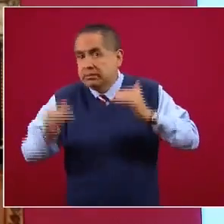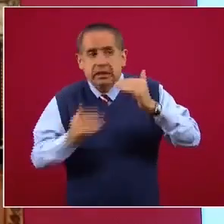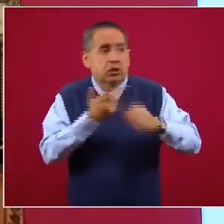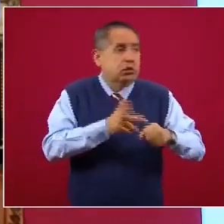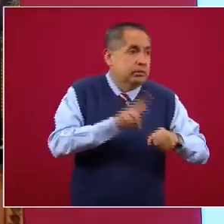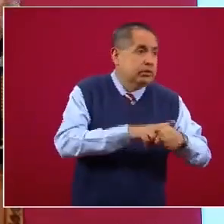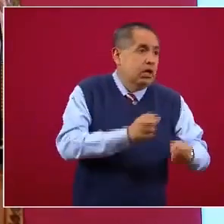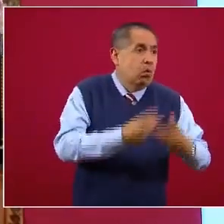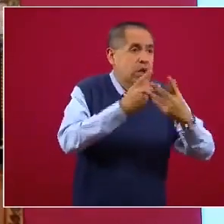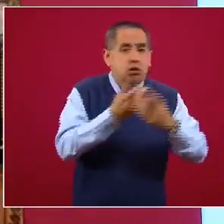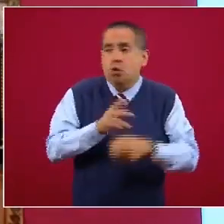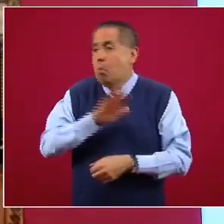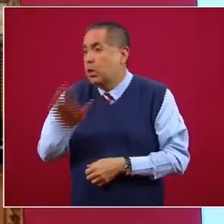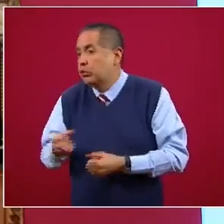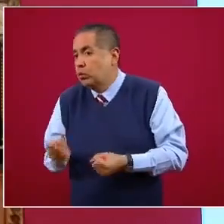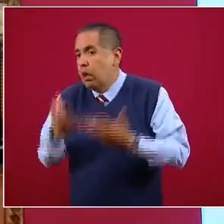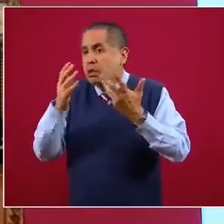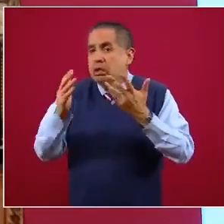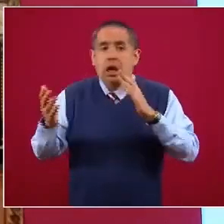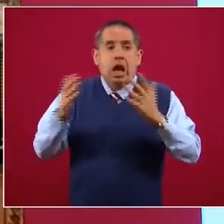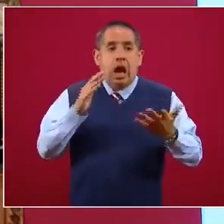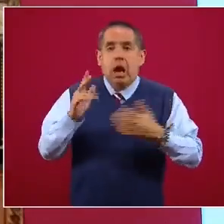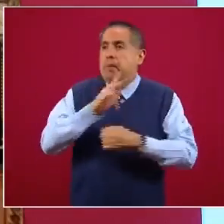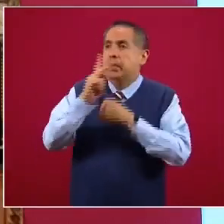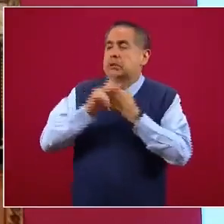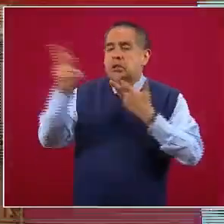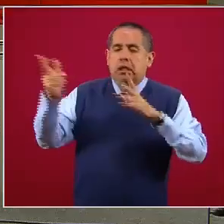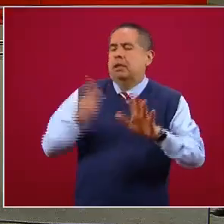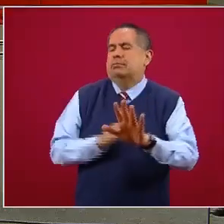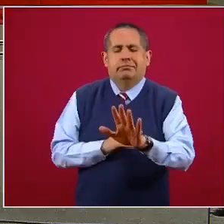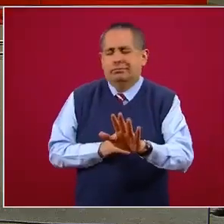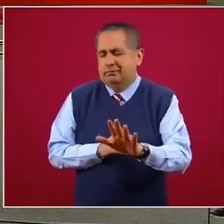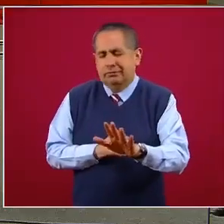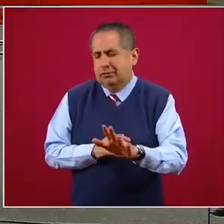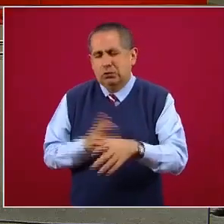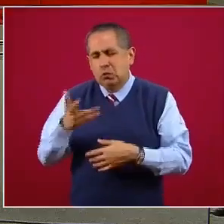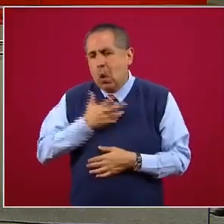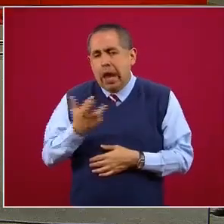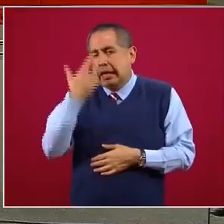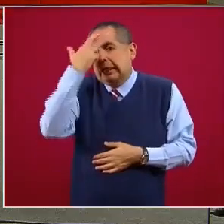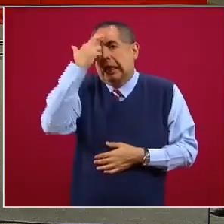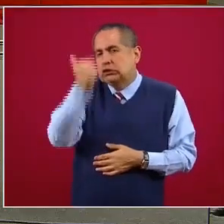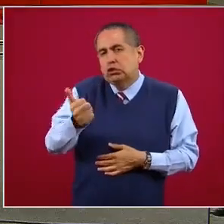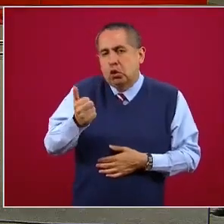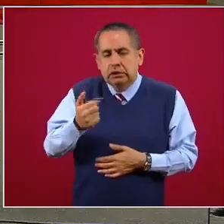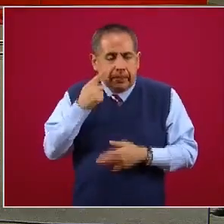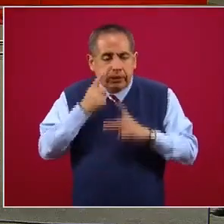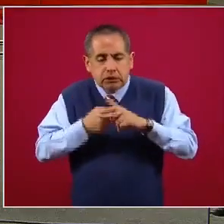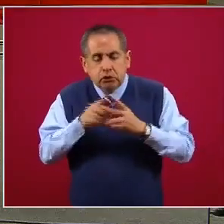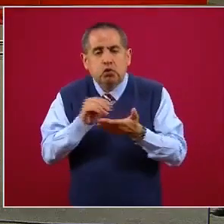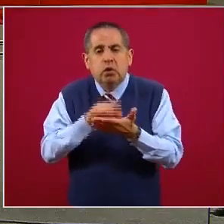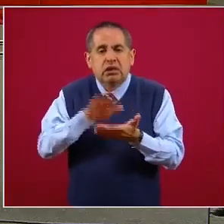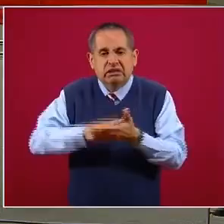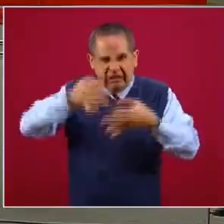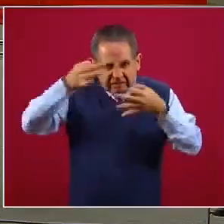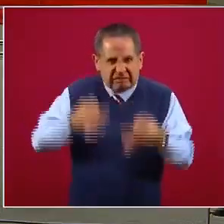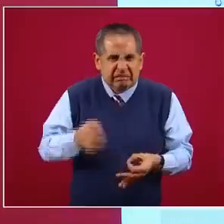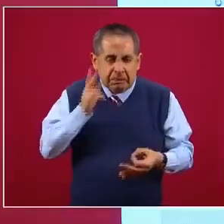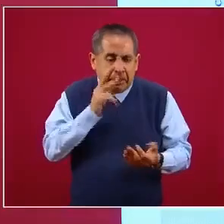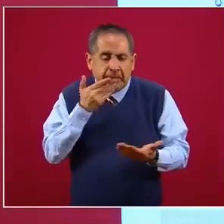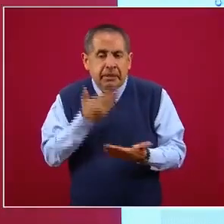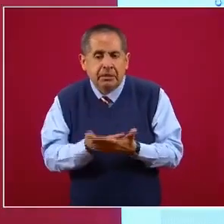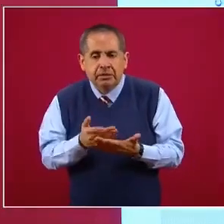hospitalizaciones, el número de muertes, entre países carece de sentido, no tiene un sentido técnico. Puede ser a